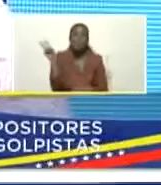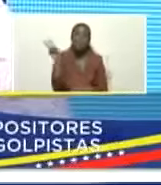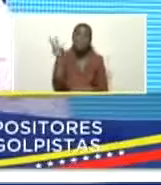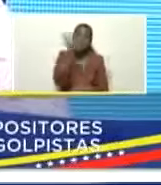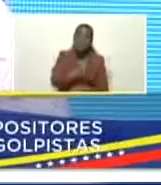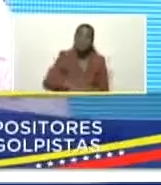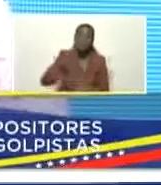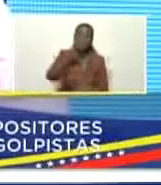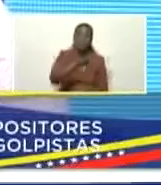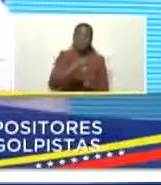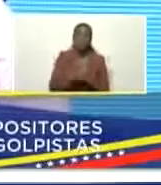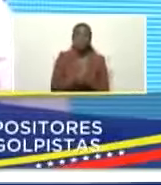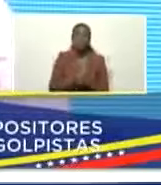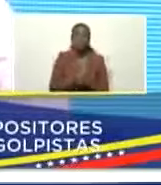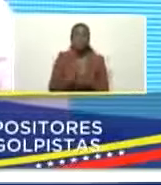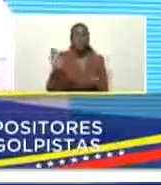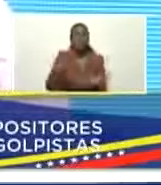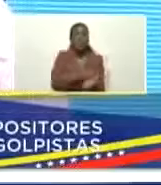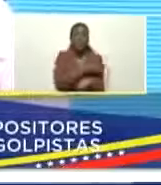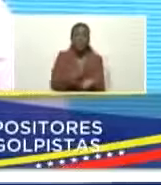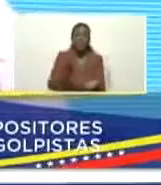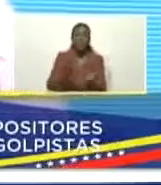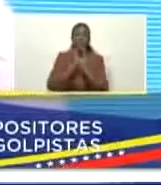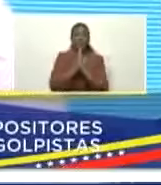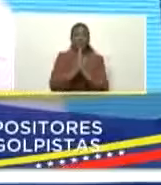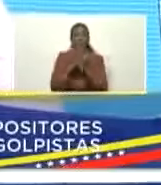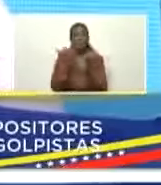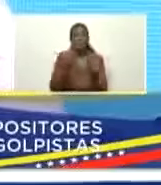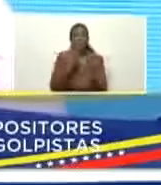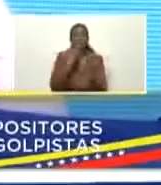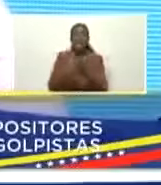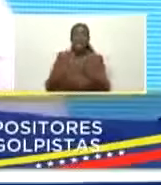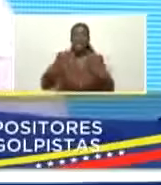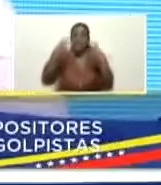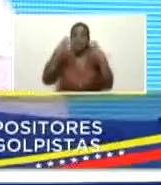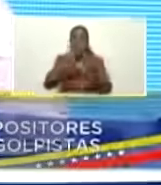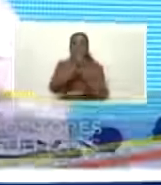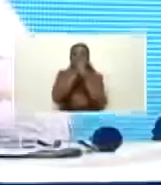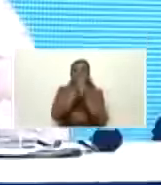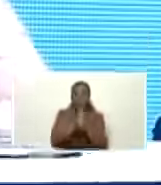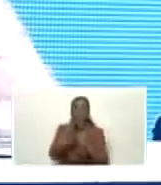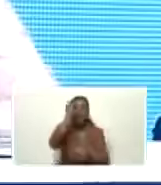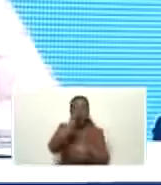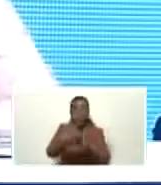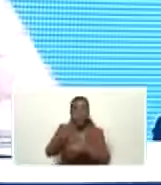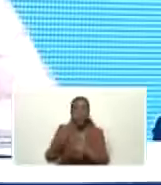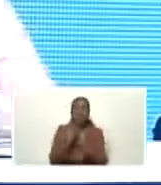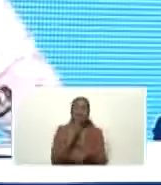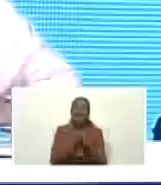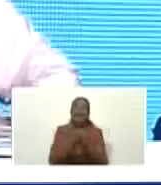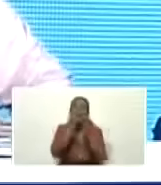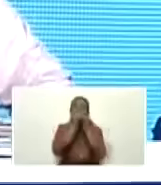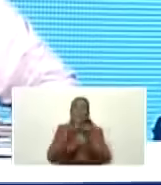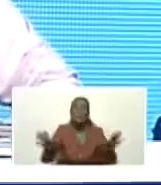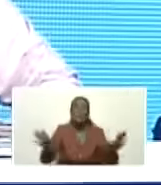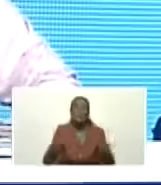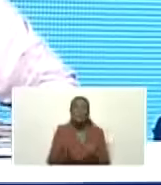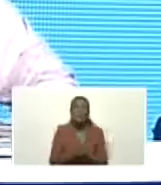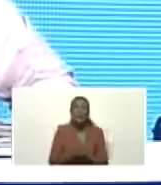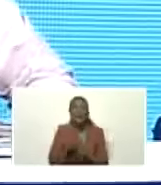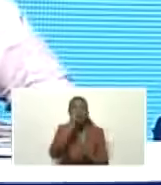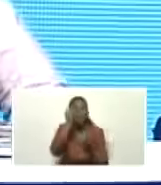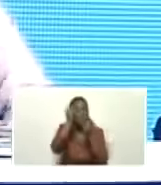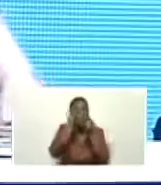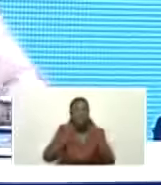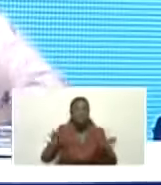venezolana! ¡Música, maestro! Gracias, Tucupita. Gracias, el Tamacuro. Que Dios me lo bendiga. Que Dios